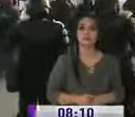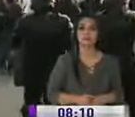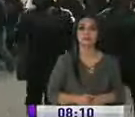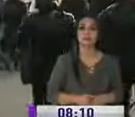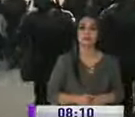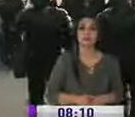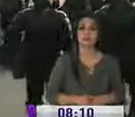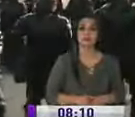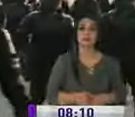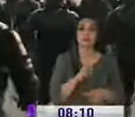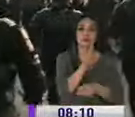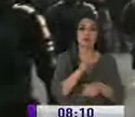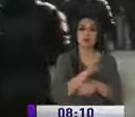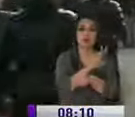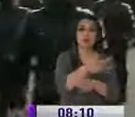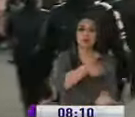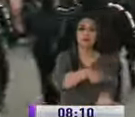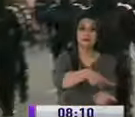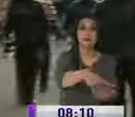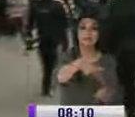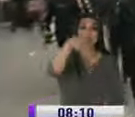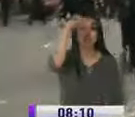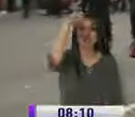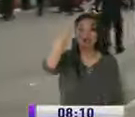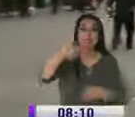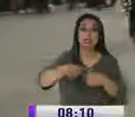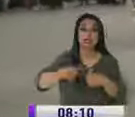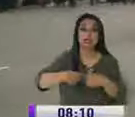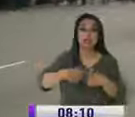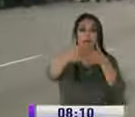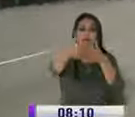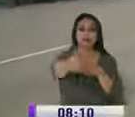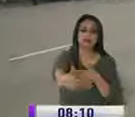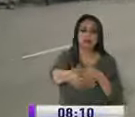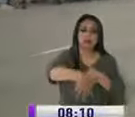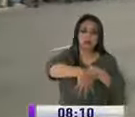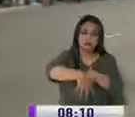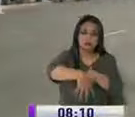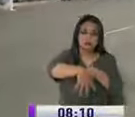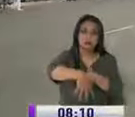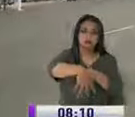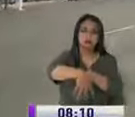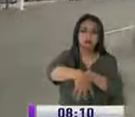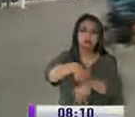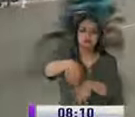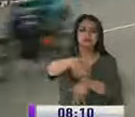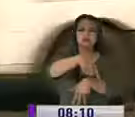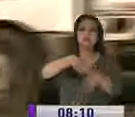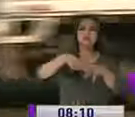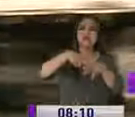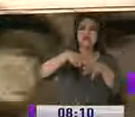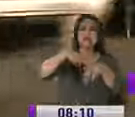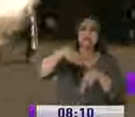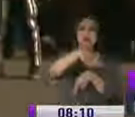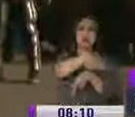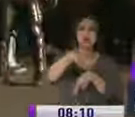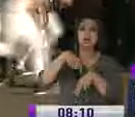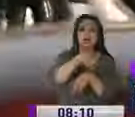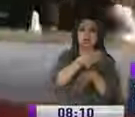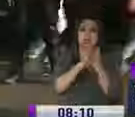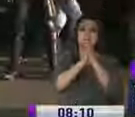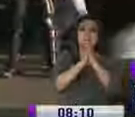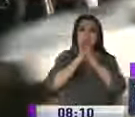Por más de 2 horas, la Panamericana Norte permaneció obstaculizada por varios representantes del denominado taxismo de ruta, quienes exigían a la